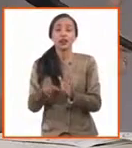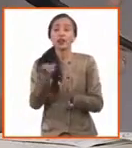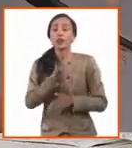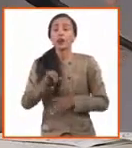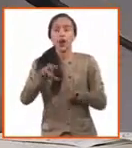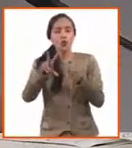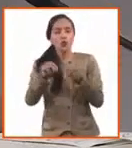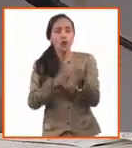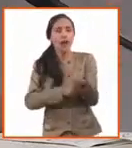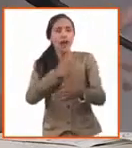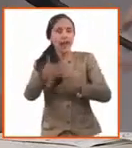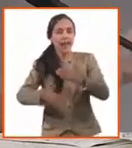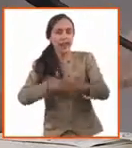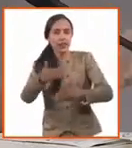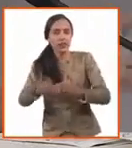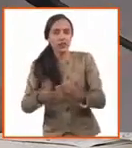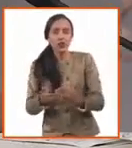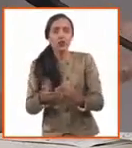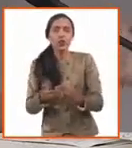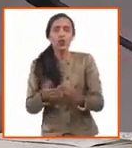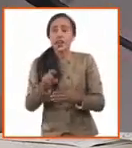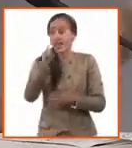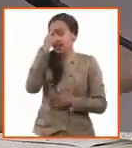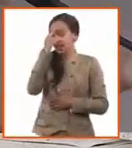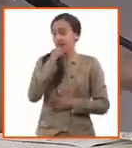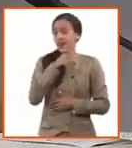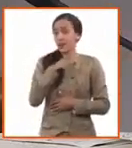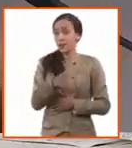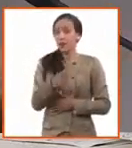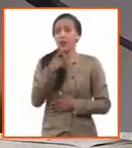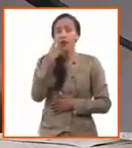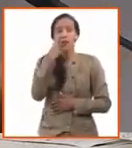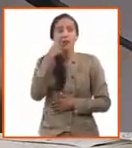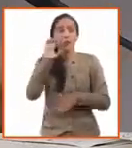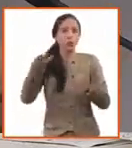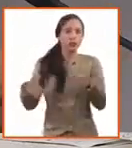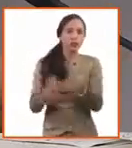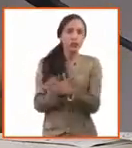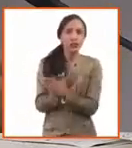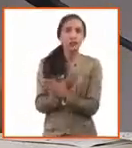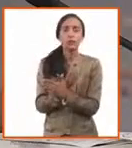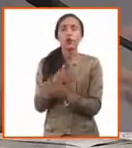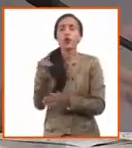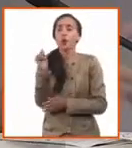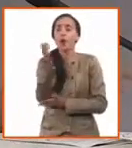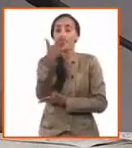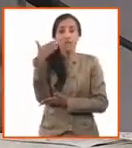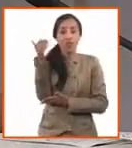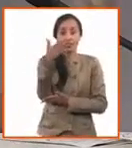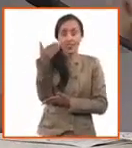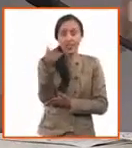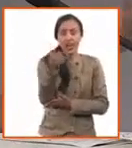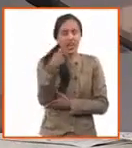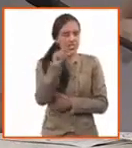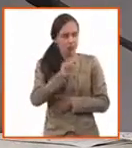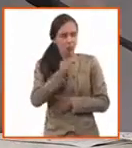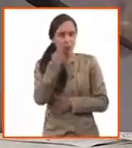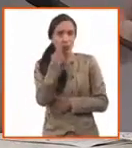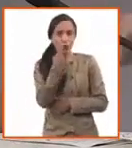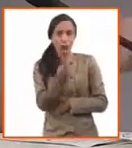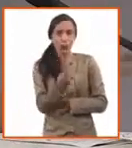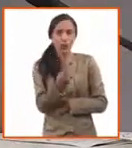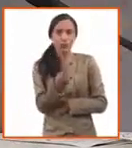nuevas generaciones y elche es uno de ellos que vemos en símbolos digamos en la bandera lo hemos visto recientemente muy